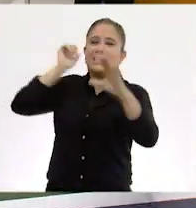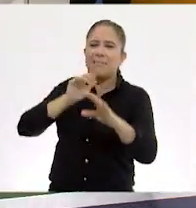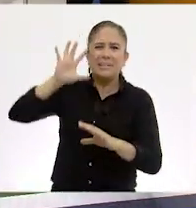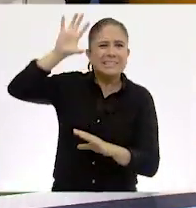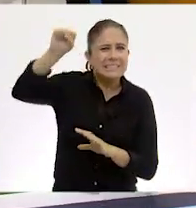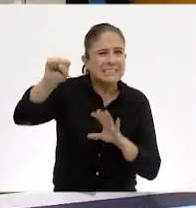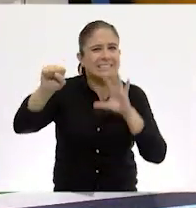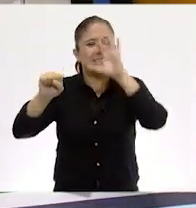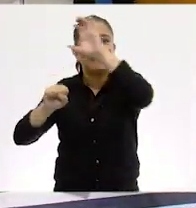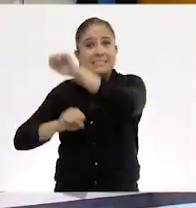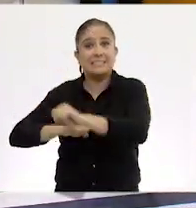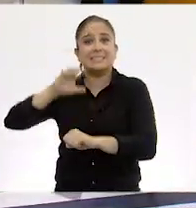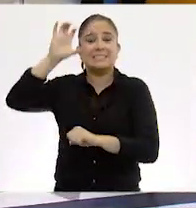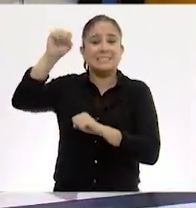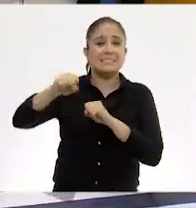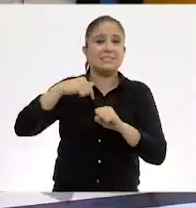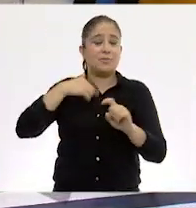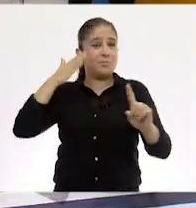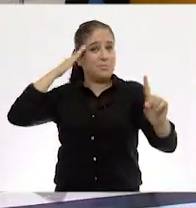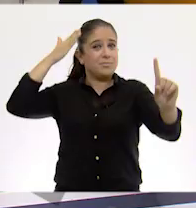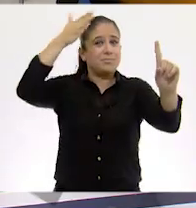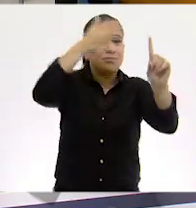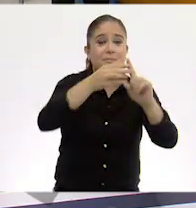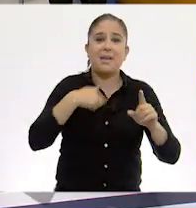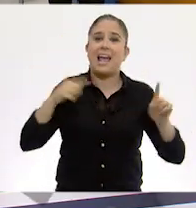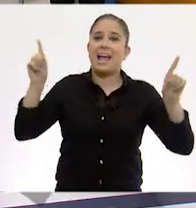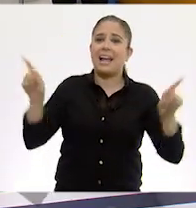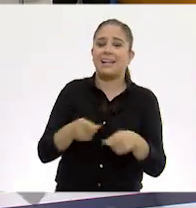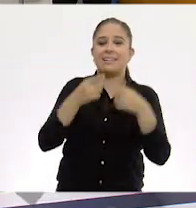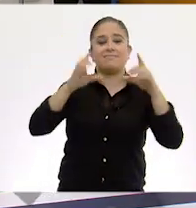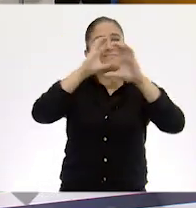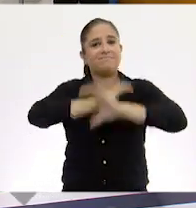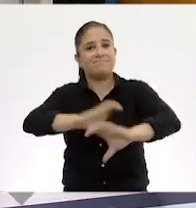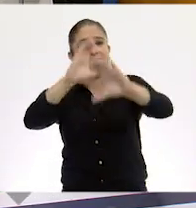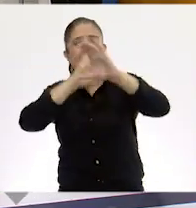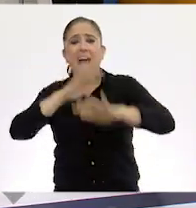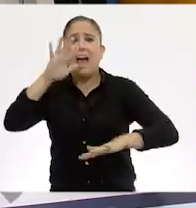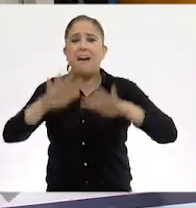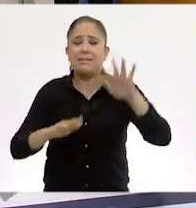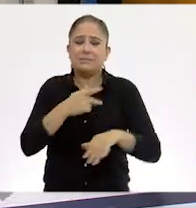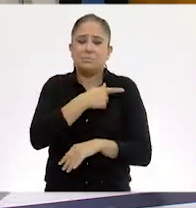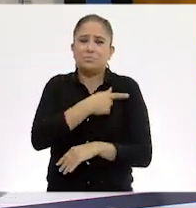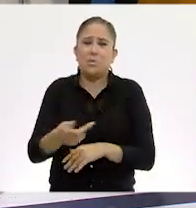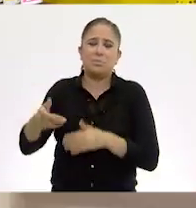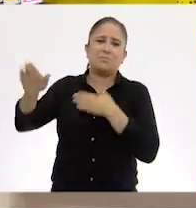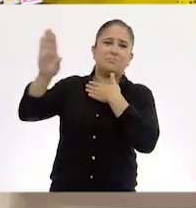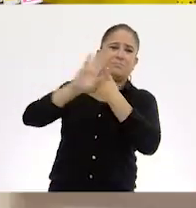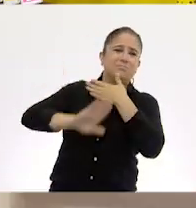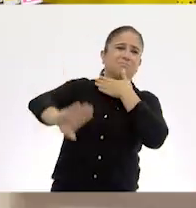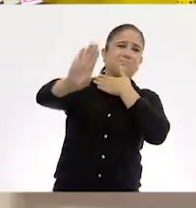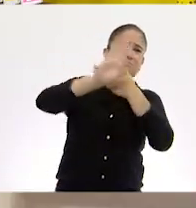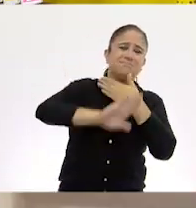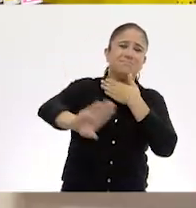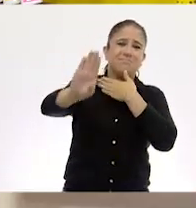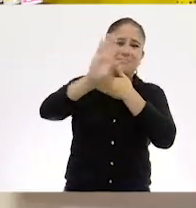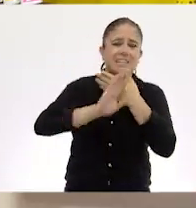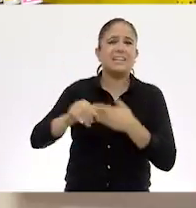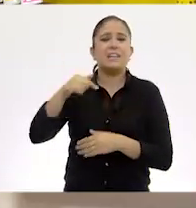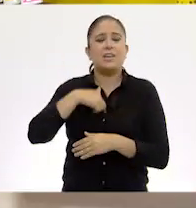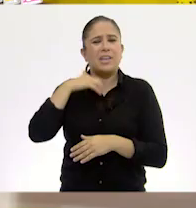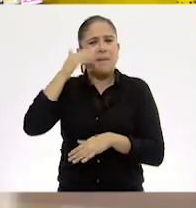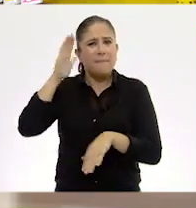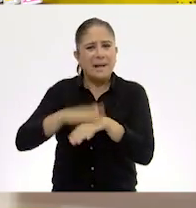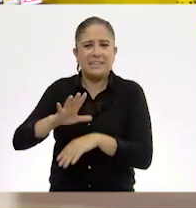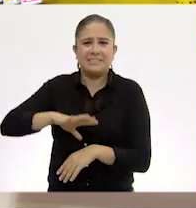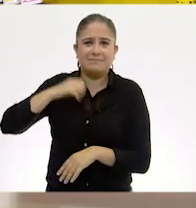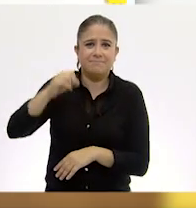despiertos. Como el que tengo de que llegue mi primer concierto. Hay días en que algunas carencias me desconcentran. Si las cosas más valiosas son las que menos te